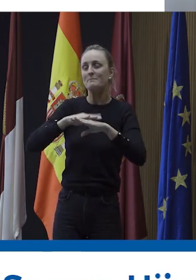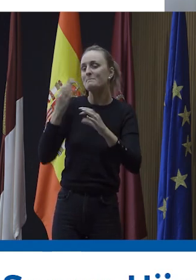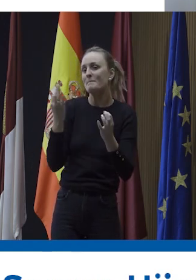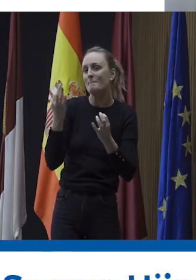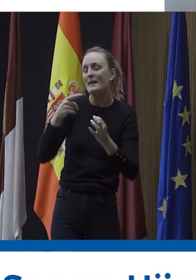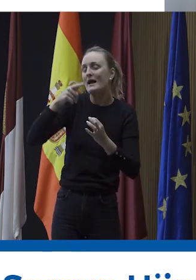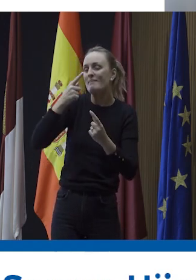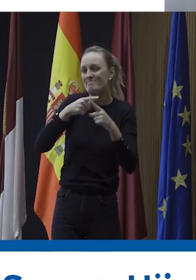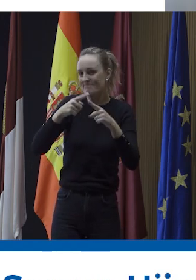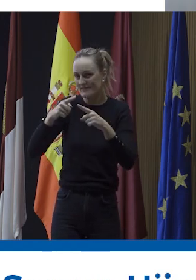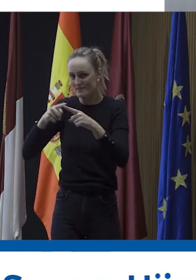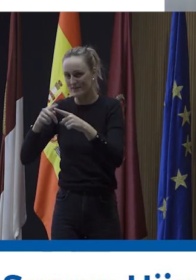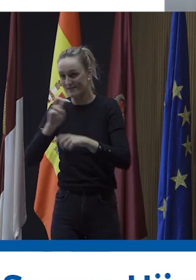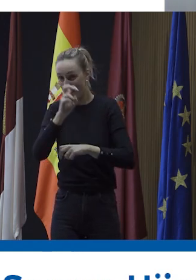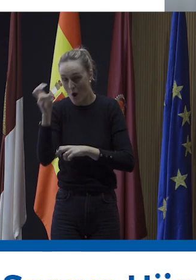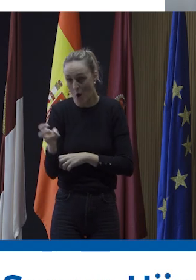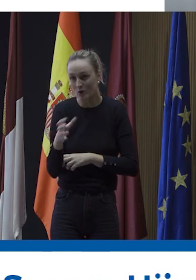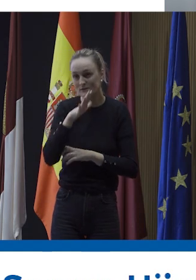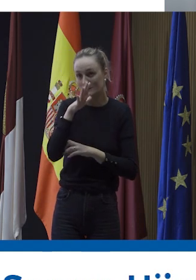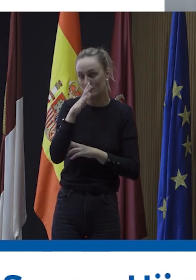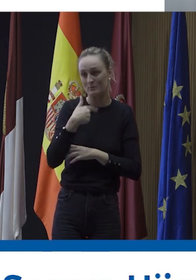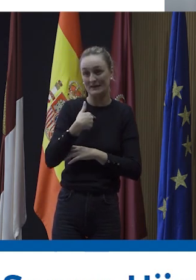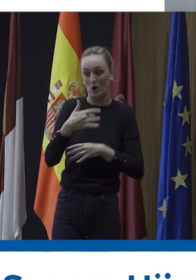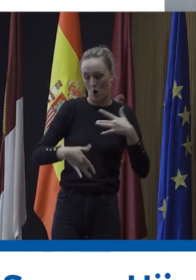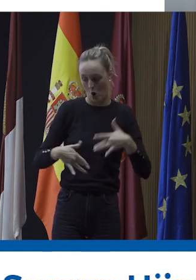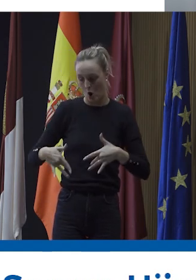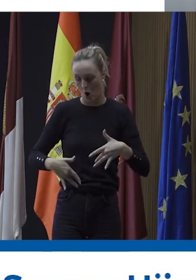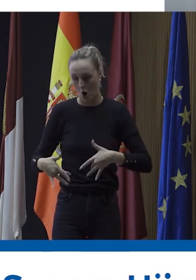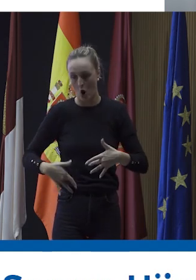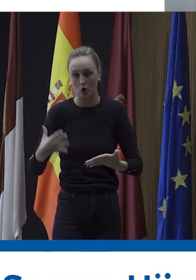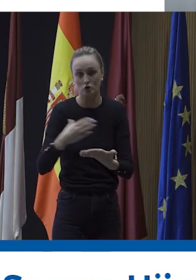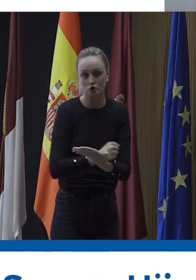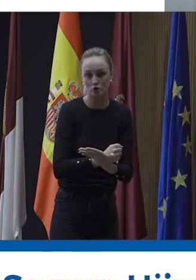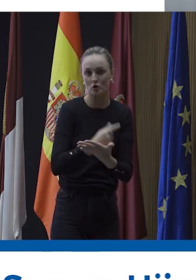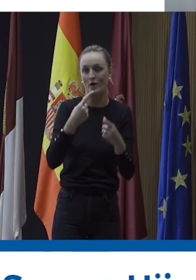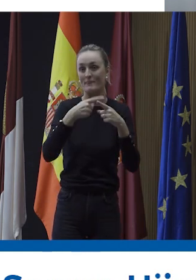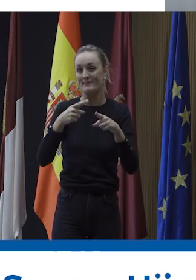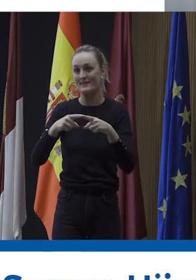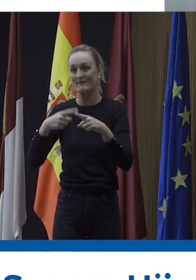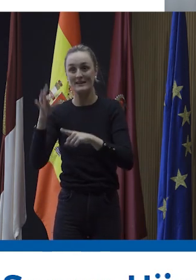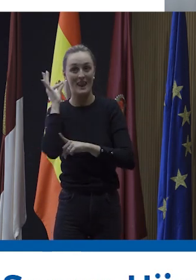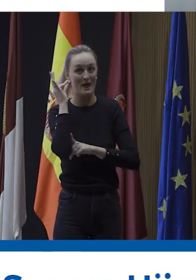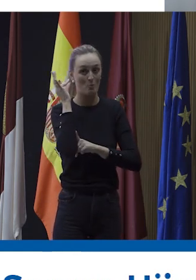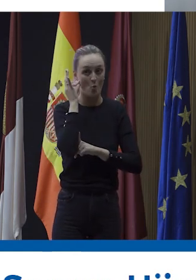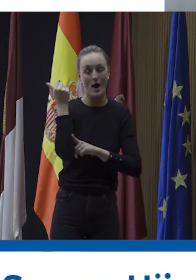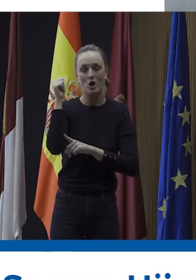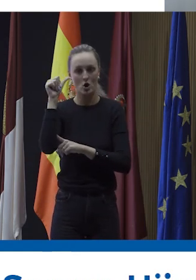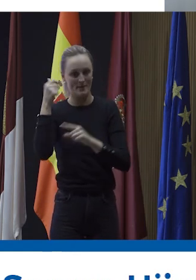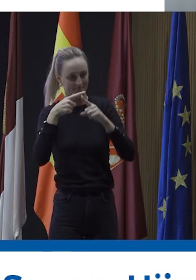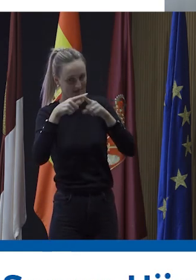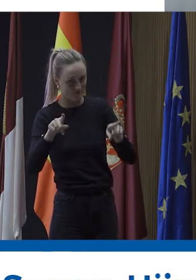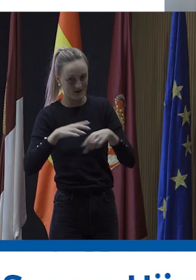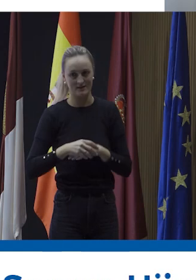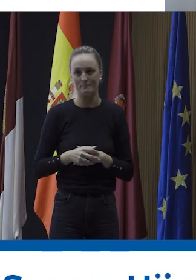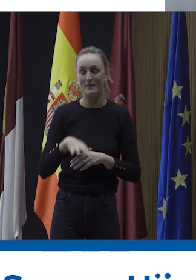ciertas diferencias, como todos sabemos, porque los órganos que contienen son distintos en la mujer y en el hombre. En la